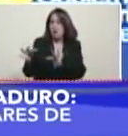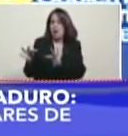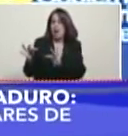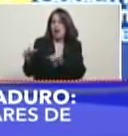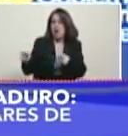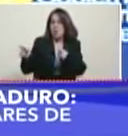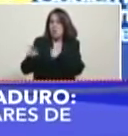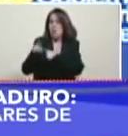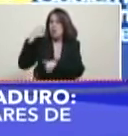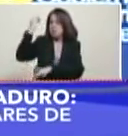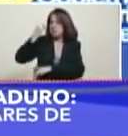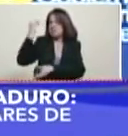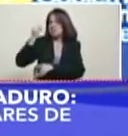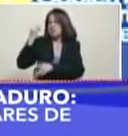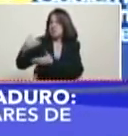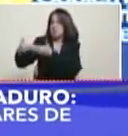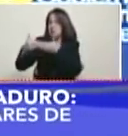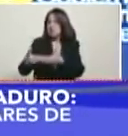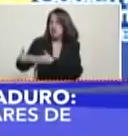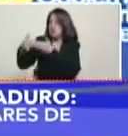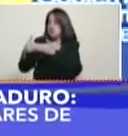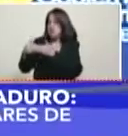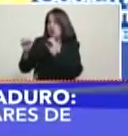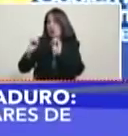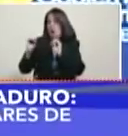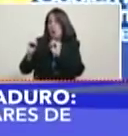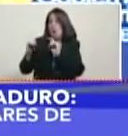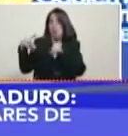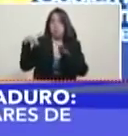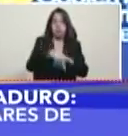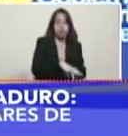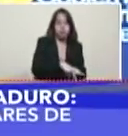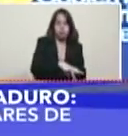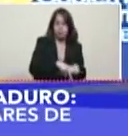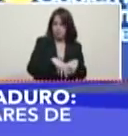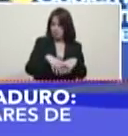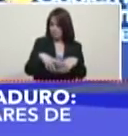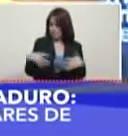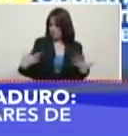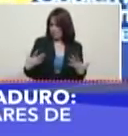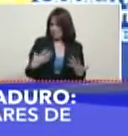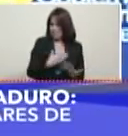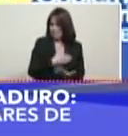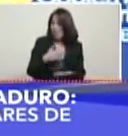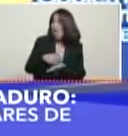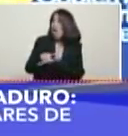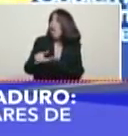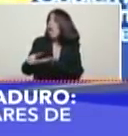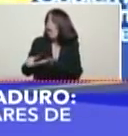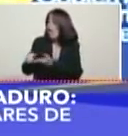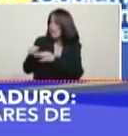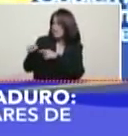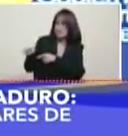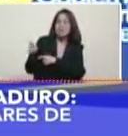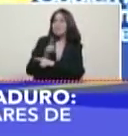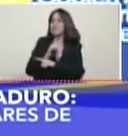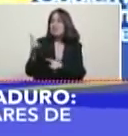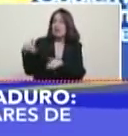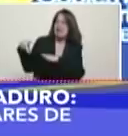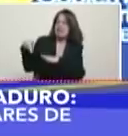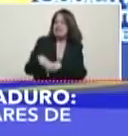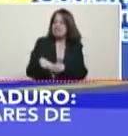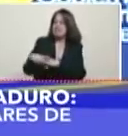Donald Trump y como los gringos o no somos nada? ¿O nos convertimos en esclavos de ellos? ¿Nos quieren